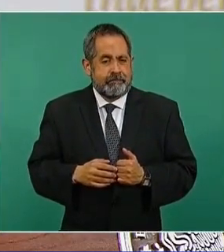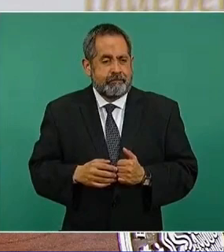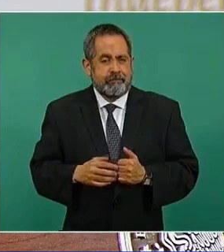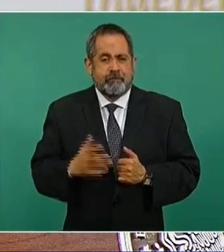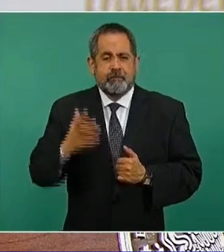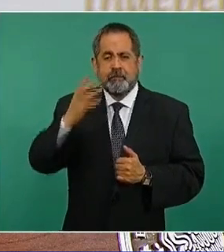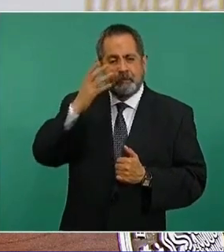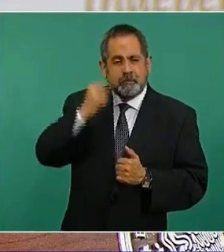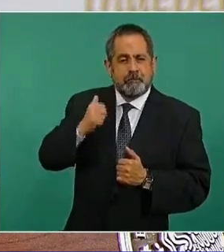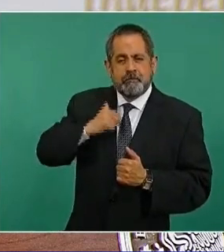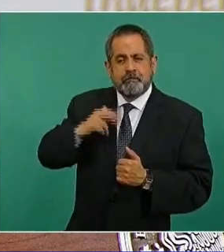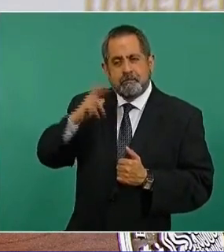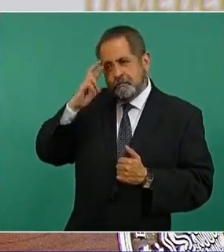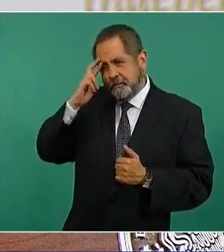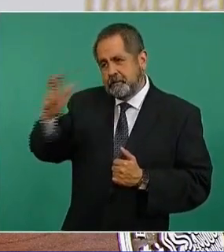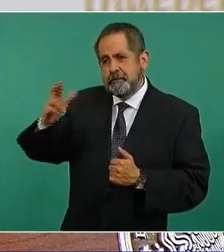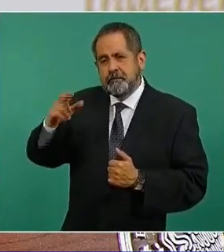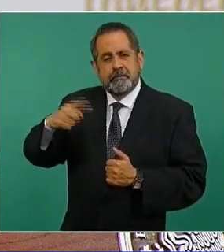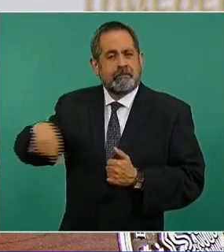respeto al pueblo